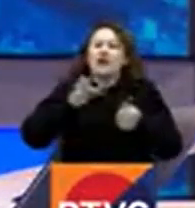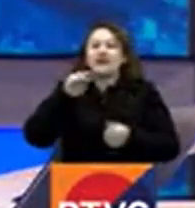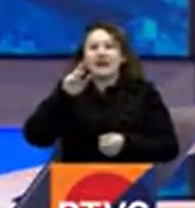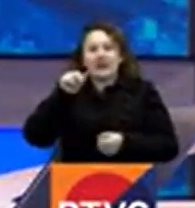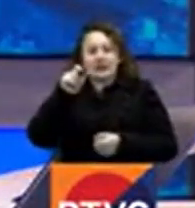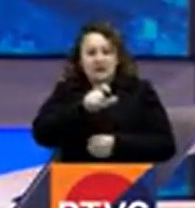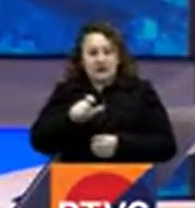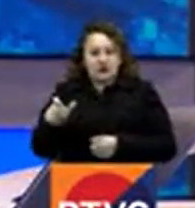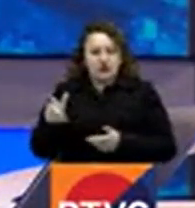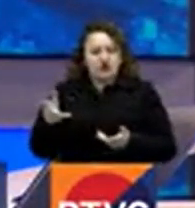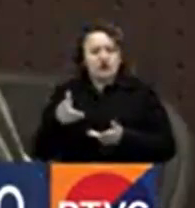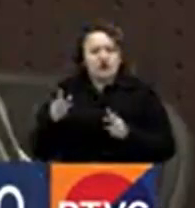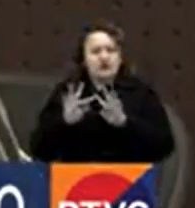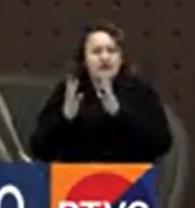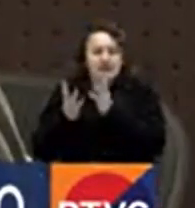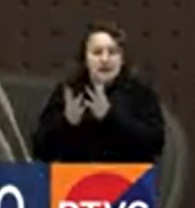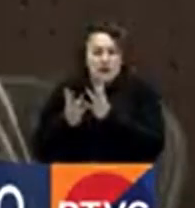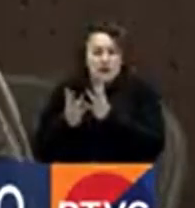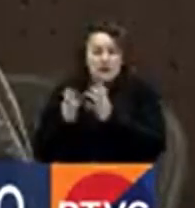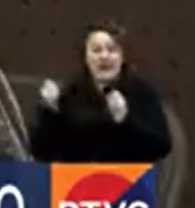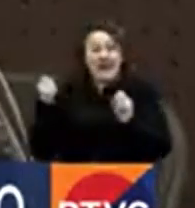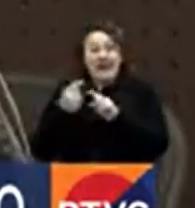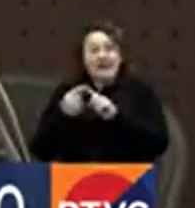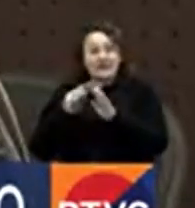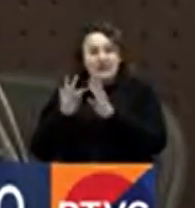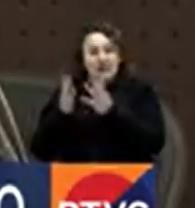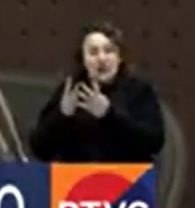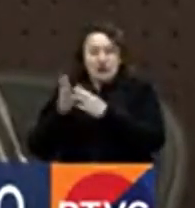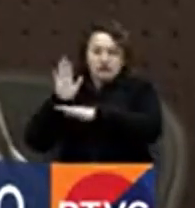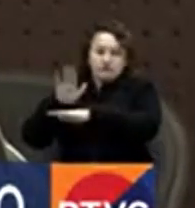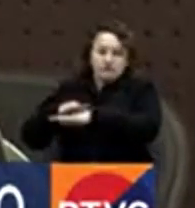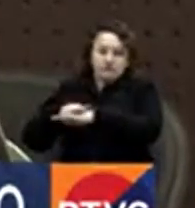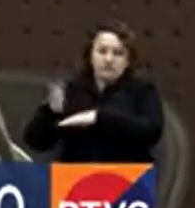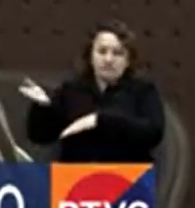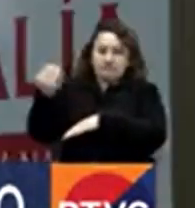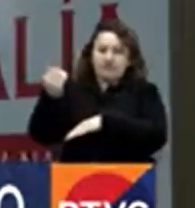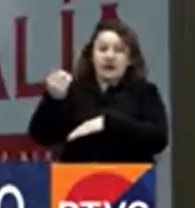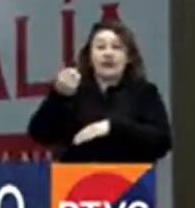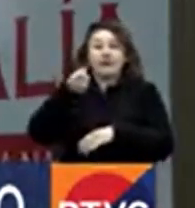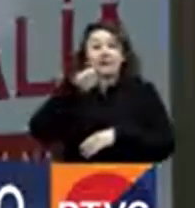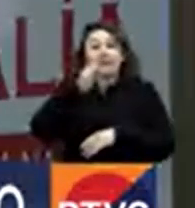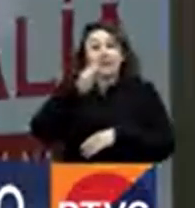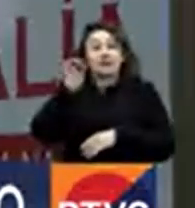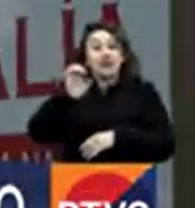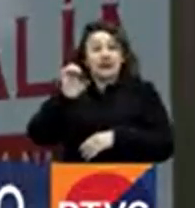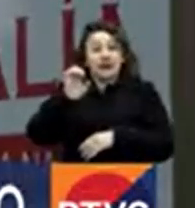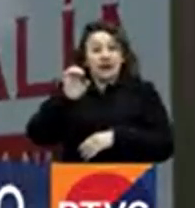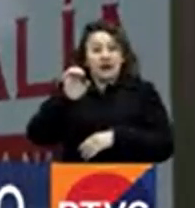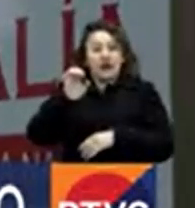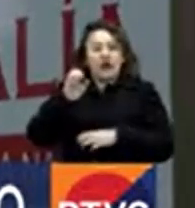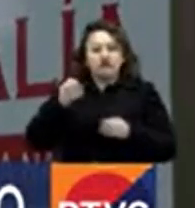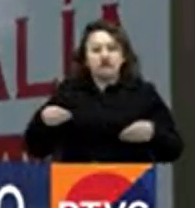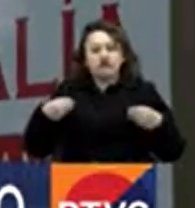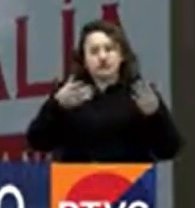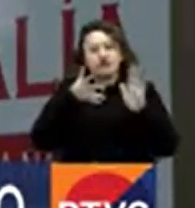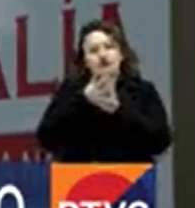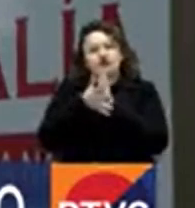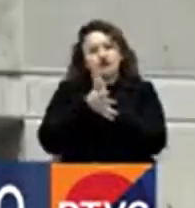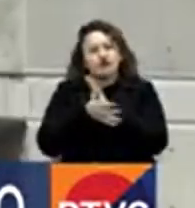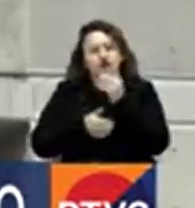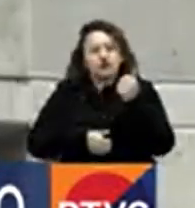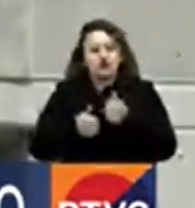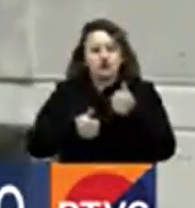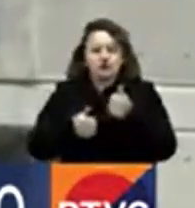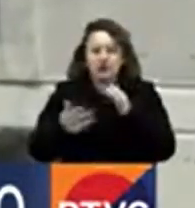de la República. El exsenador Gustavo Bolívar fue citado para que el viernes 13 de enero entregue información relacionada con la explotación y